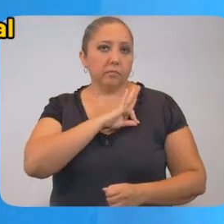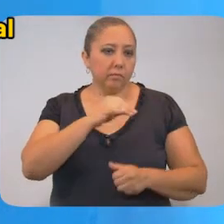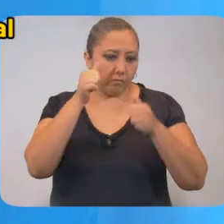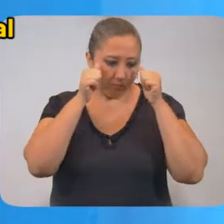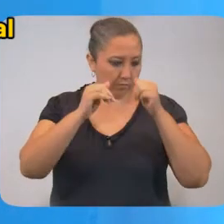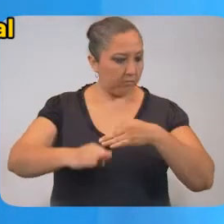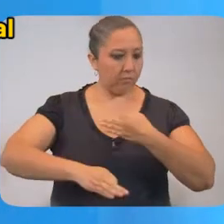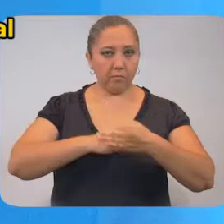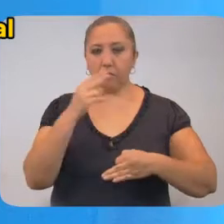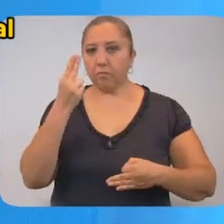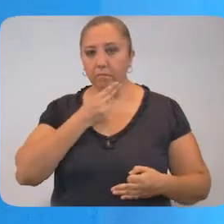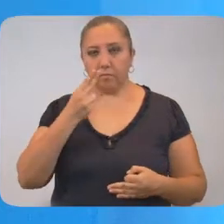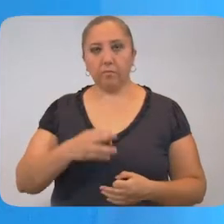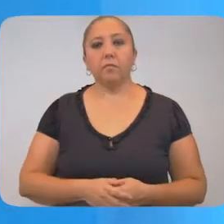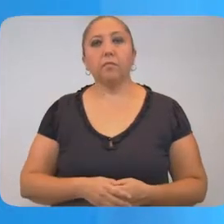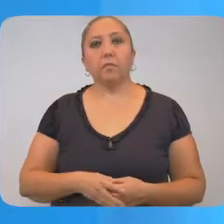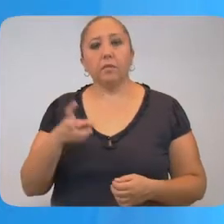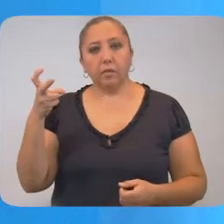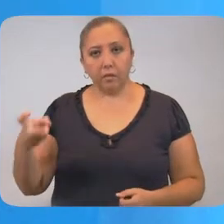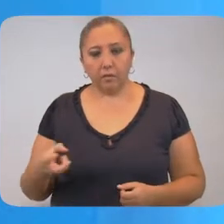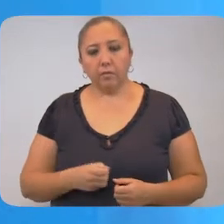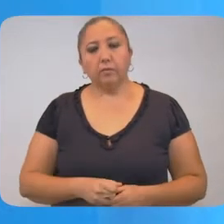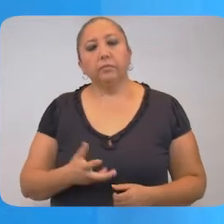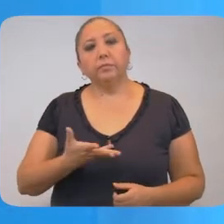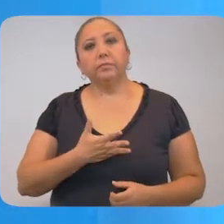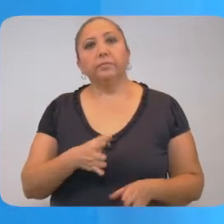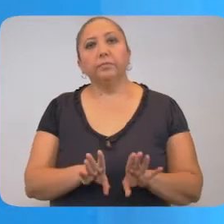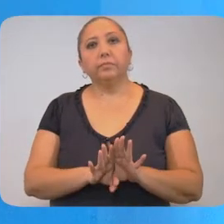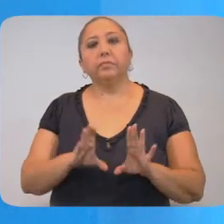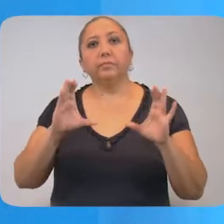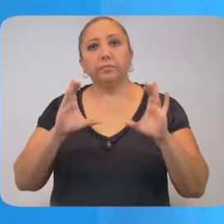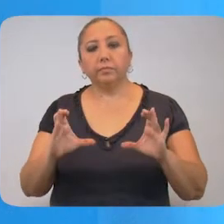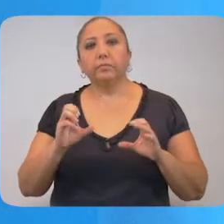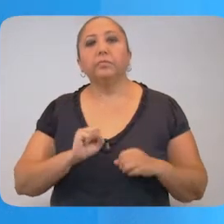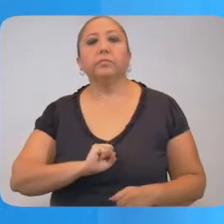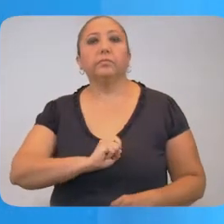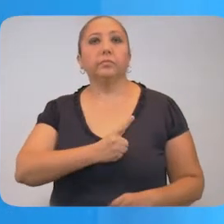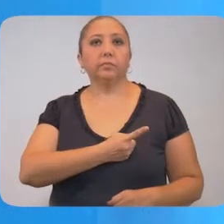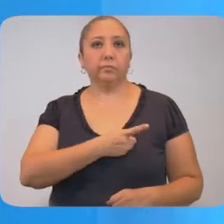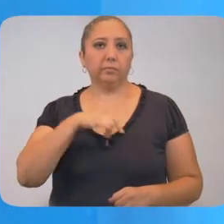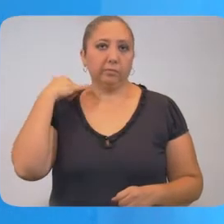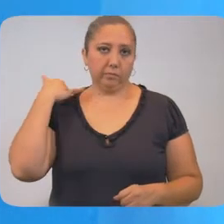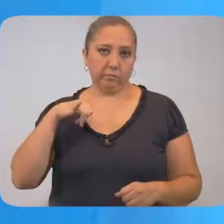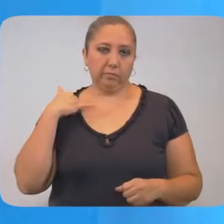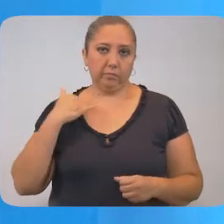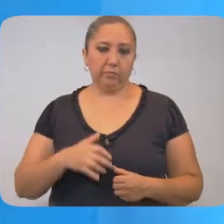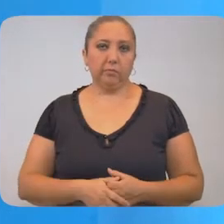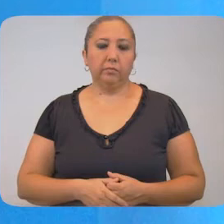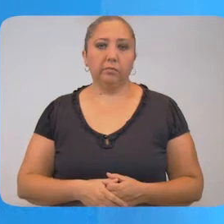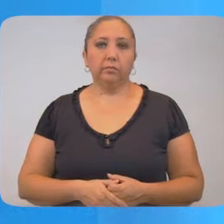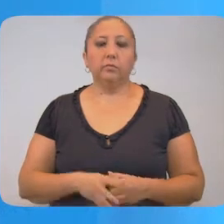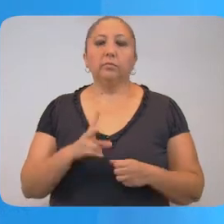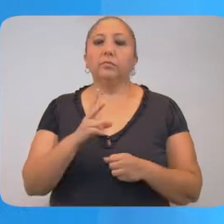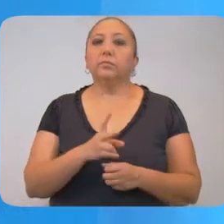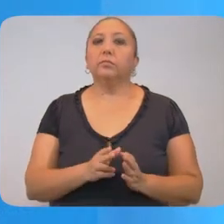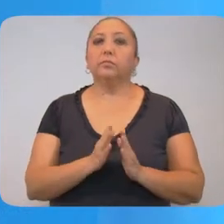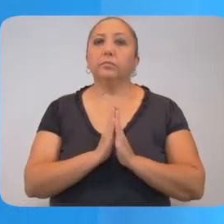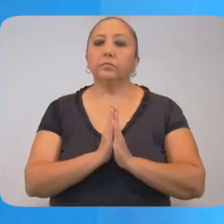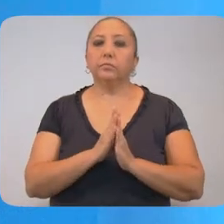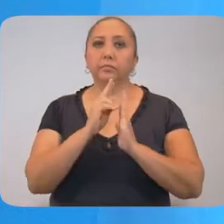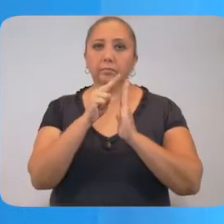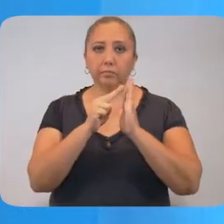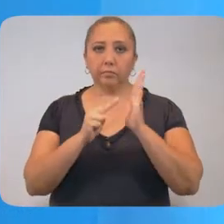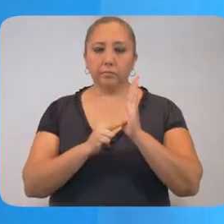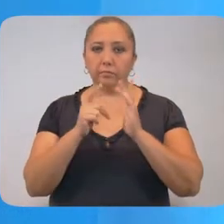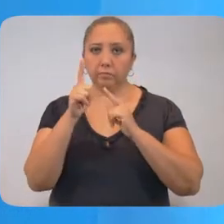los contagiados que lo requieran. Estas medidas tienen como objetivo proteger la salud de los yucatecos. Los invitamos a seguirlas de